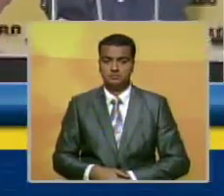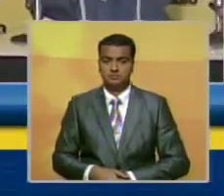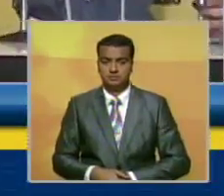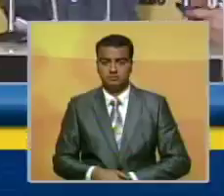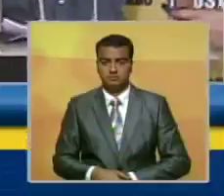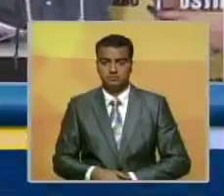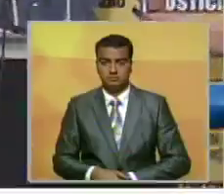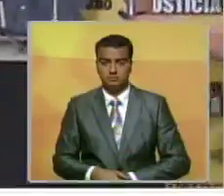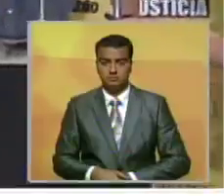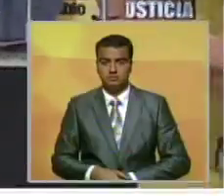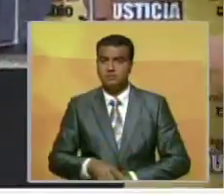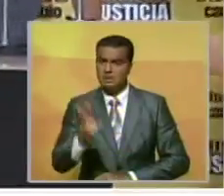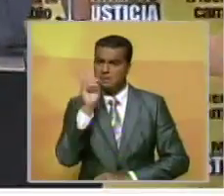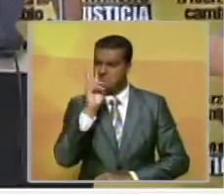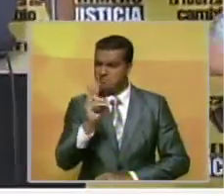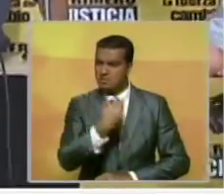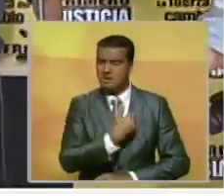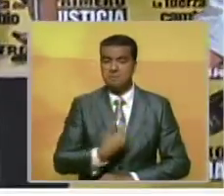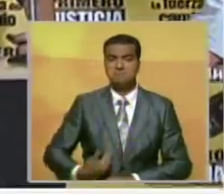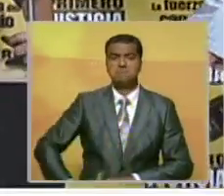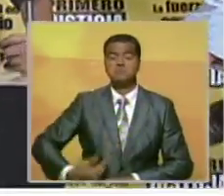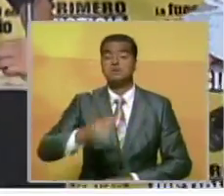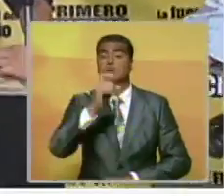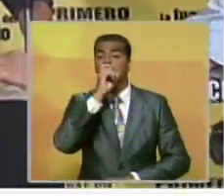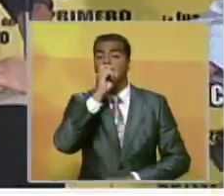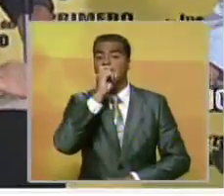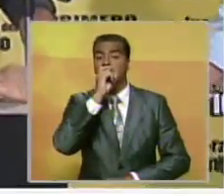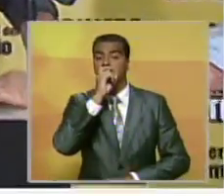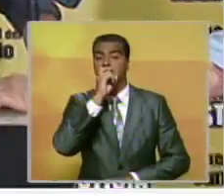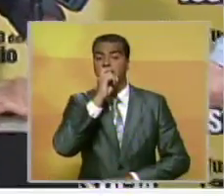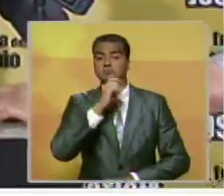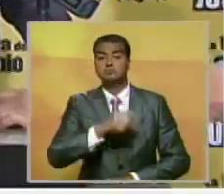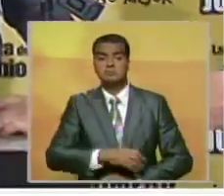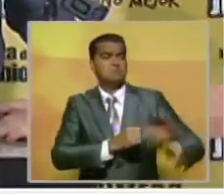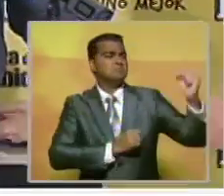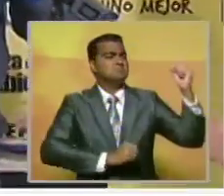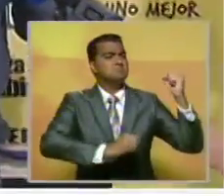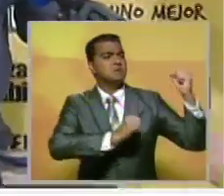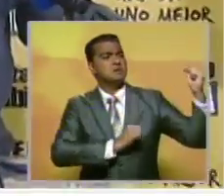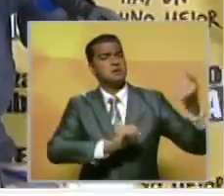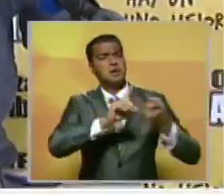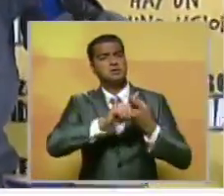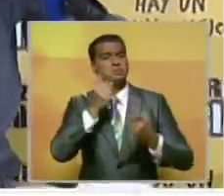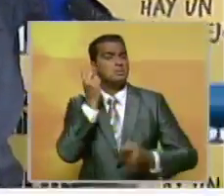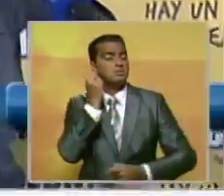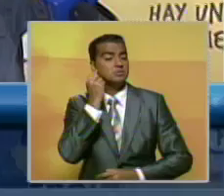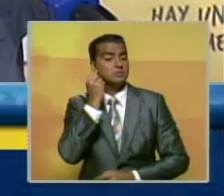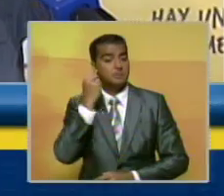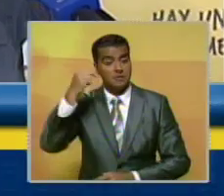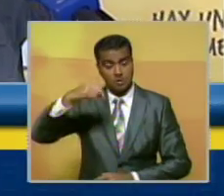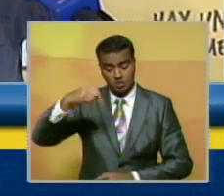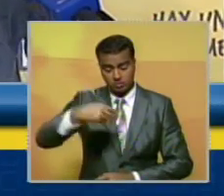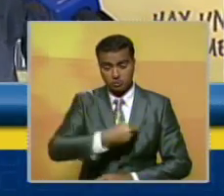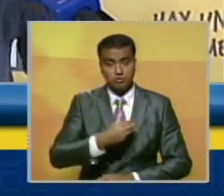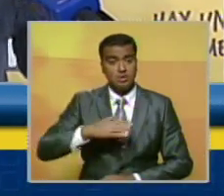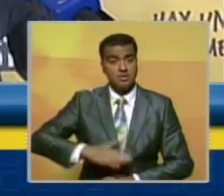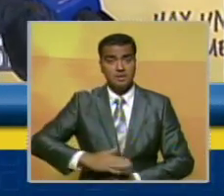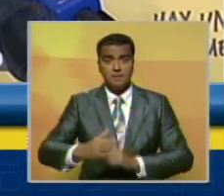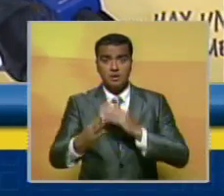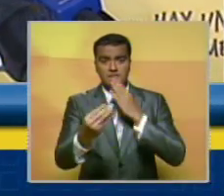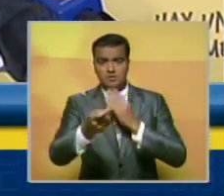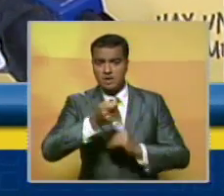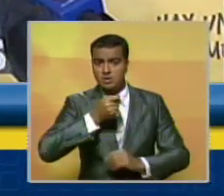Venezuela, veíamos al presidente Nicolás Maduro bailar junto a su esposa. Mientras hoy estamos dando esta rueda de